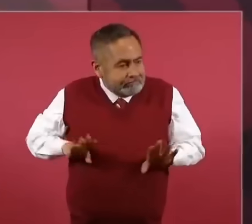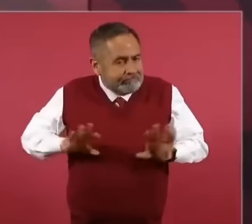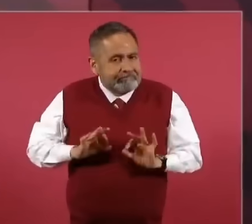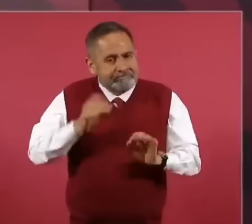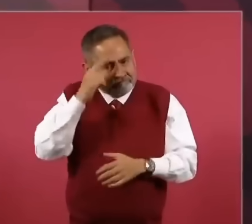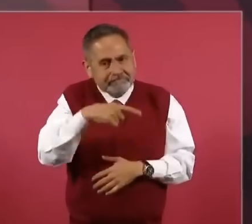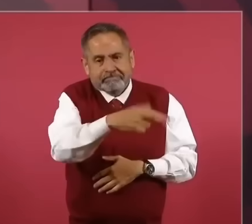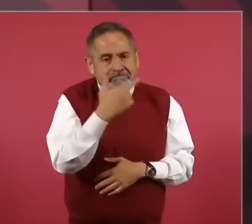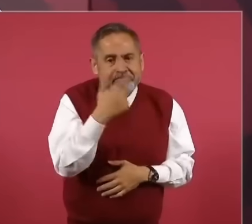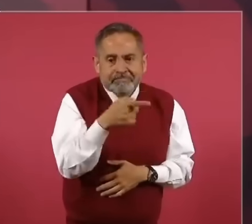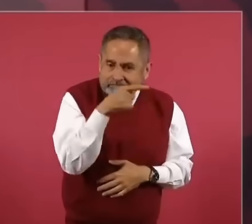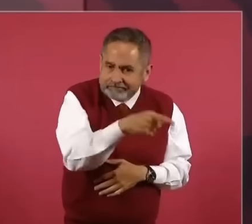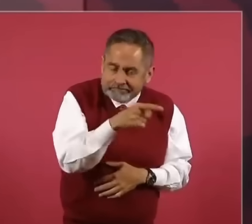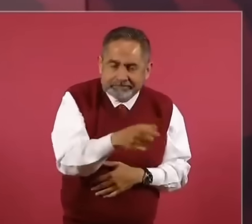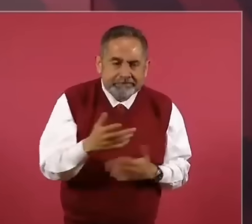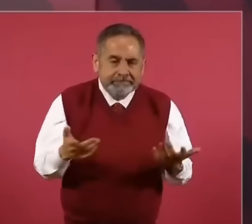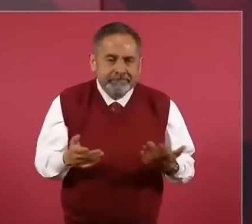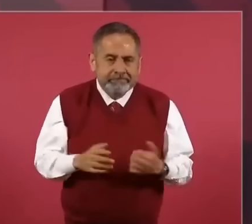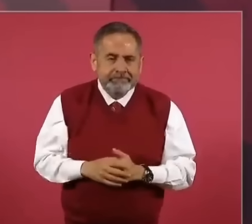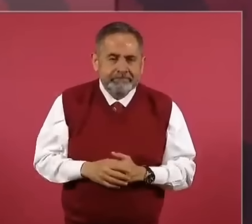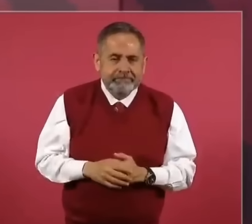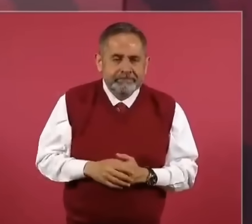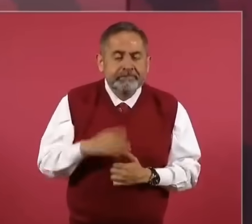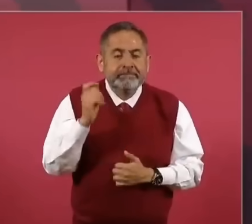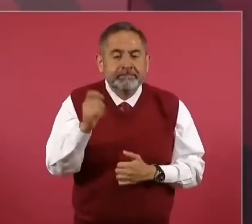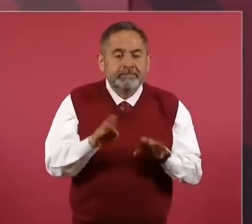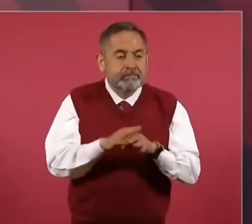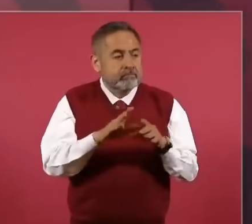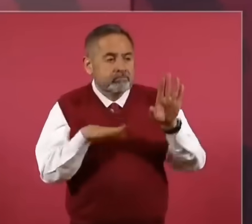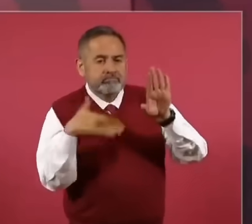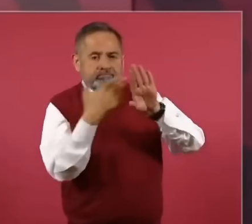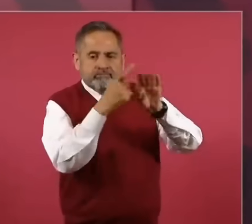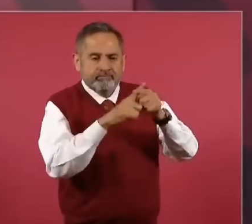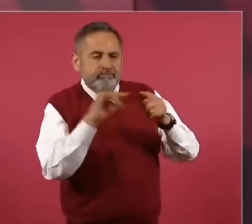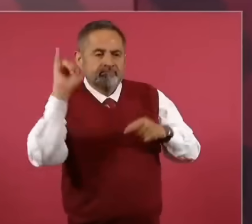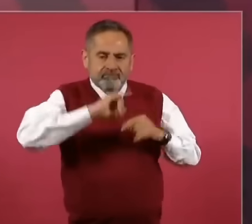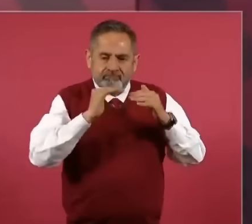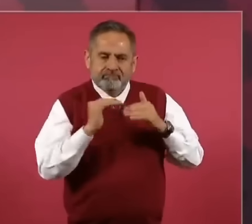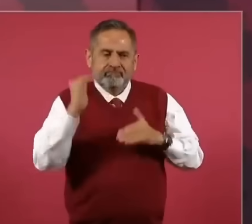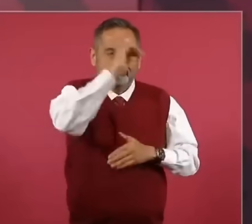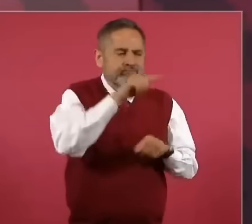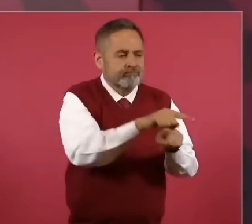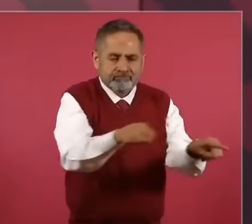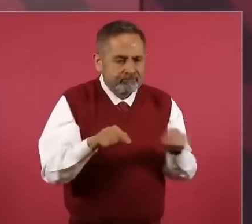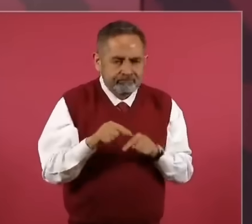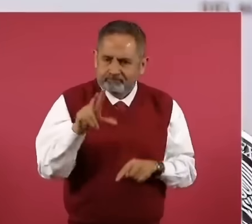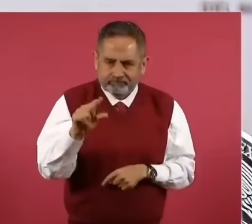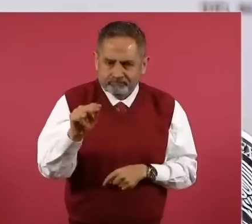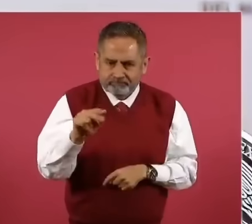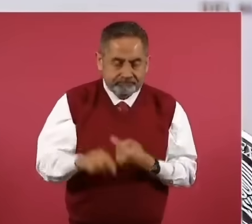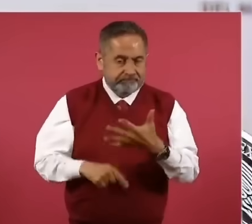Y que el asunto es con los de arriba. Y